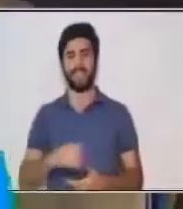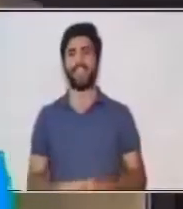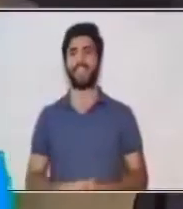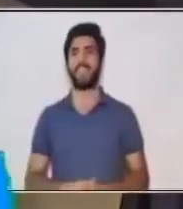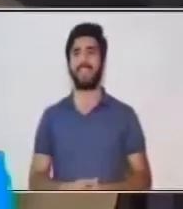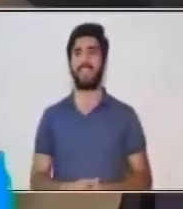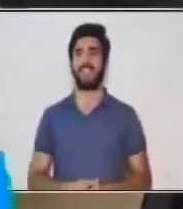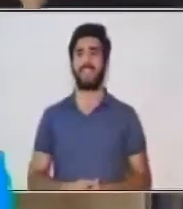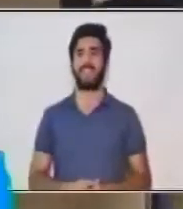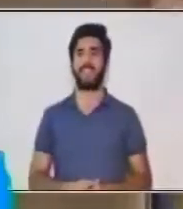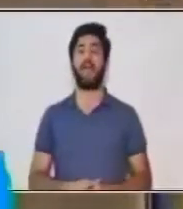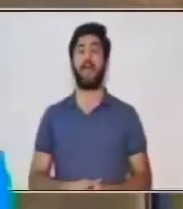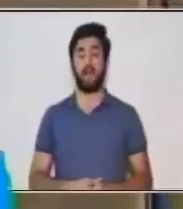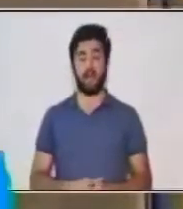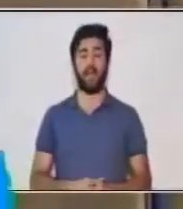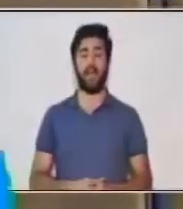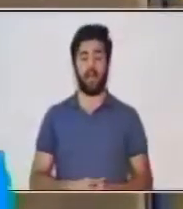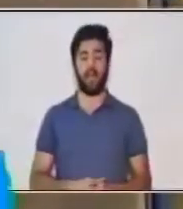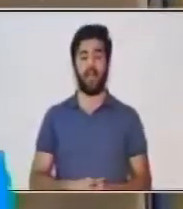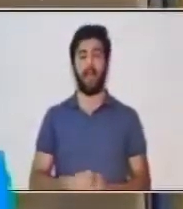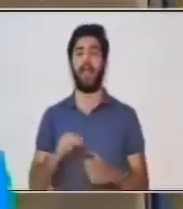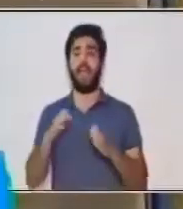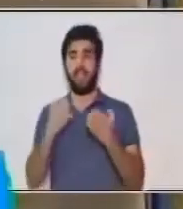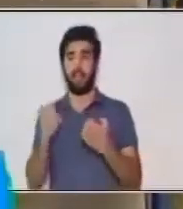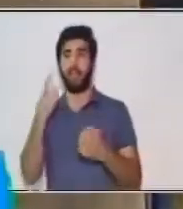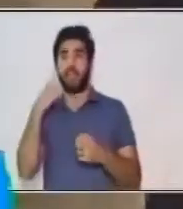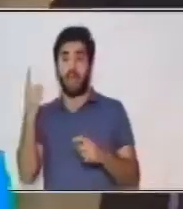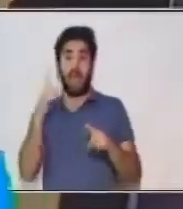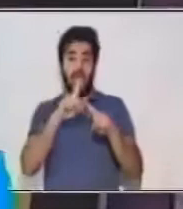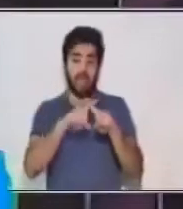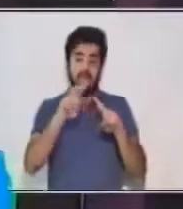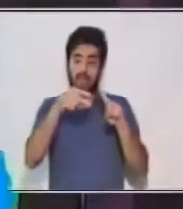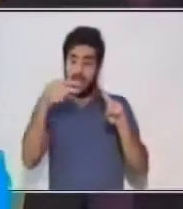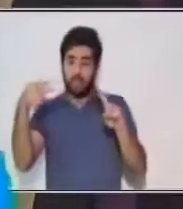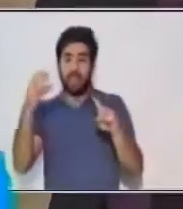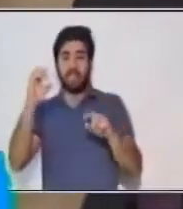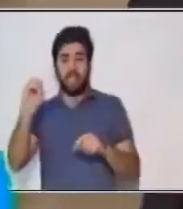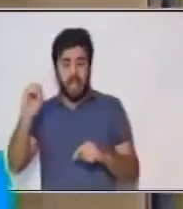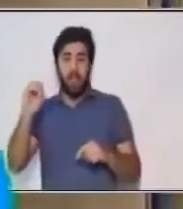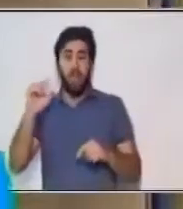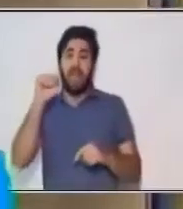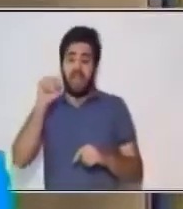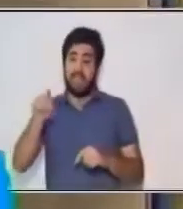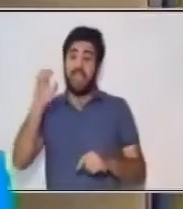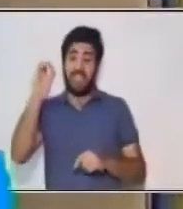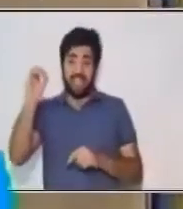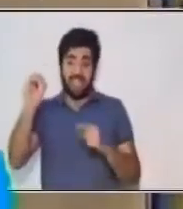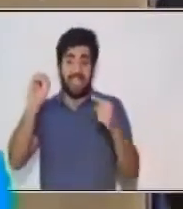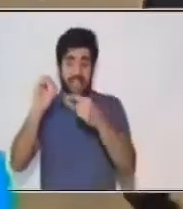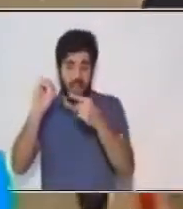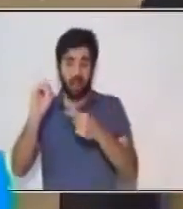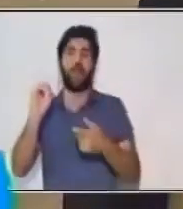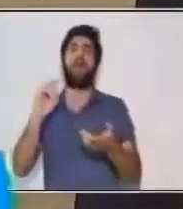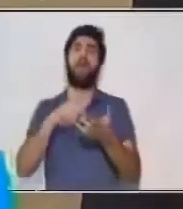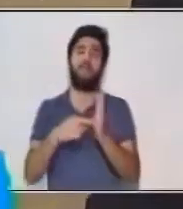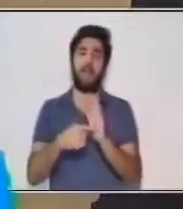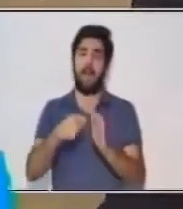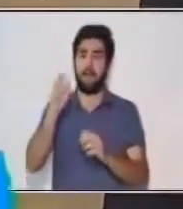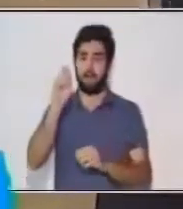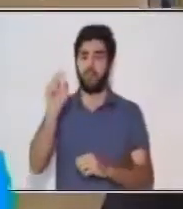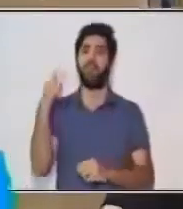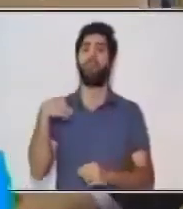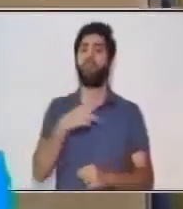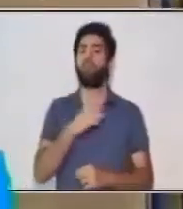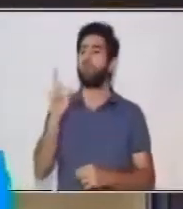el denominador se hace 0 y ese es nuestro punto crítico. Ese menos 3 lo vamos a ubicar en